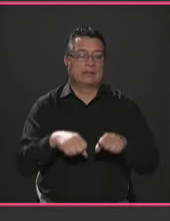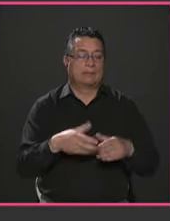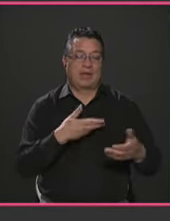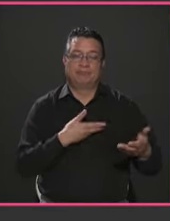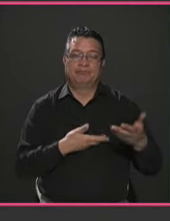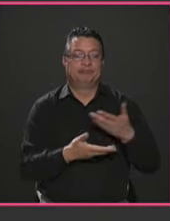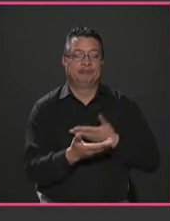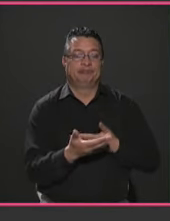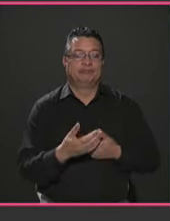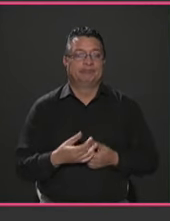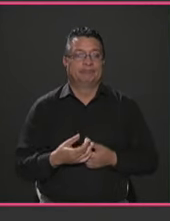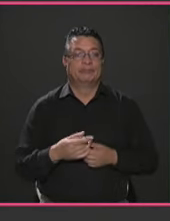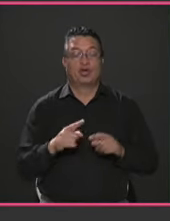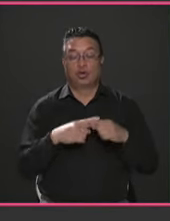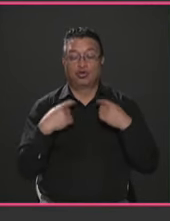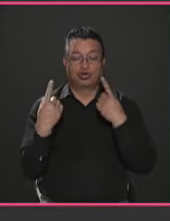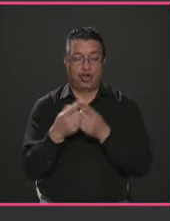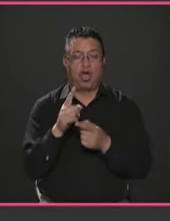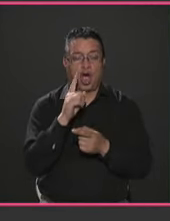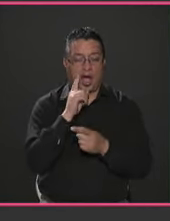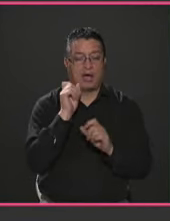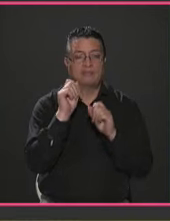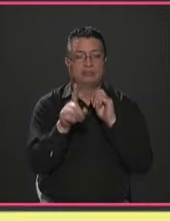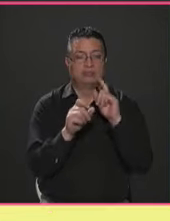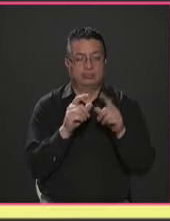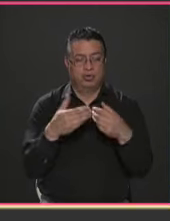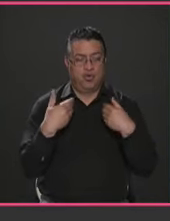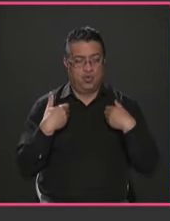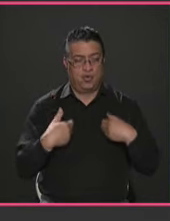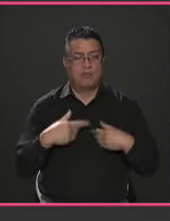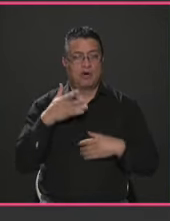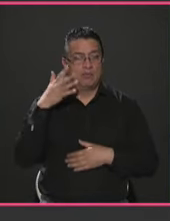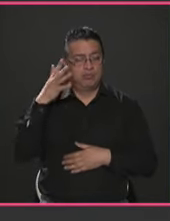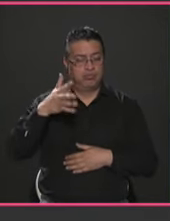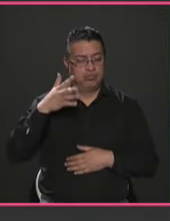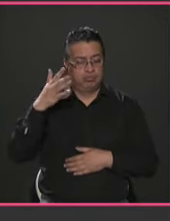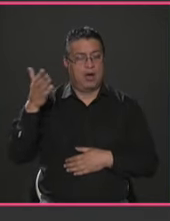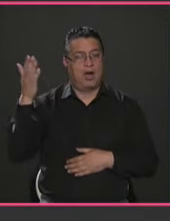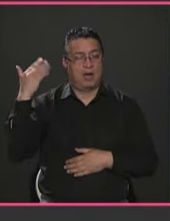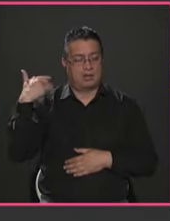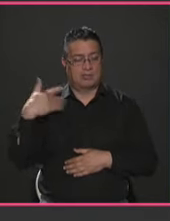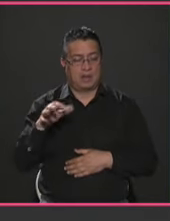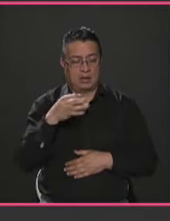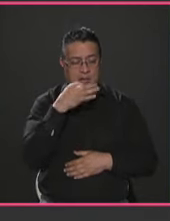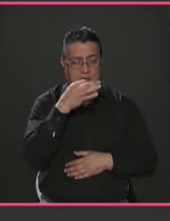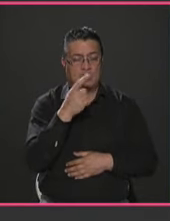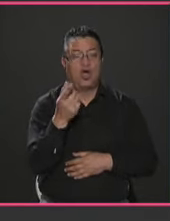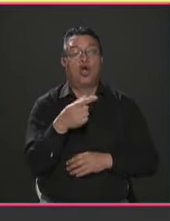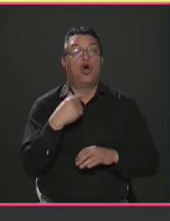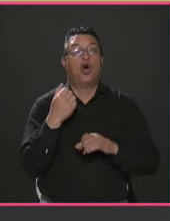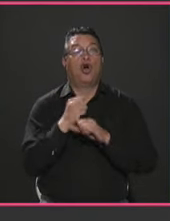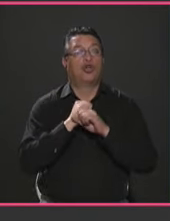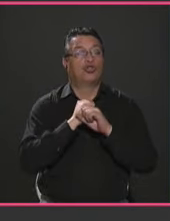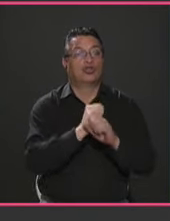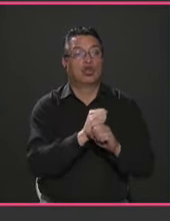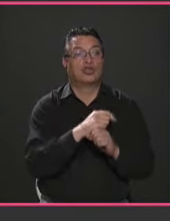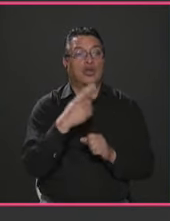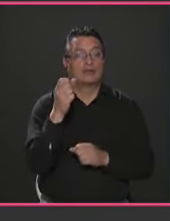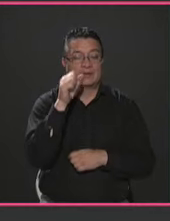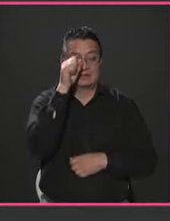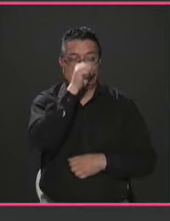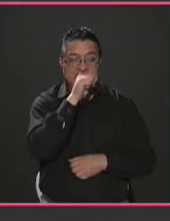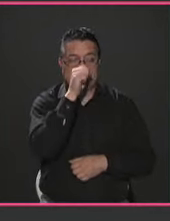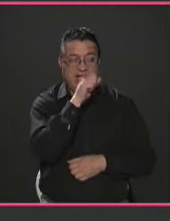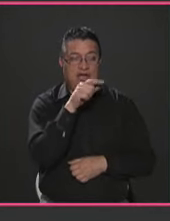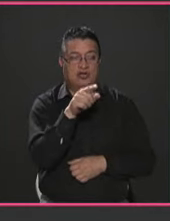rechazándolo todos tenemos anticuerpos que escucharon en una charla anterior en contra de la de los cerdos por